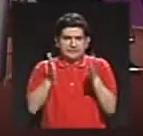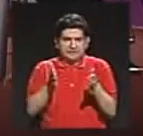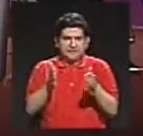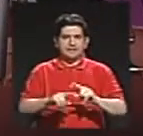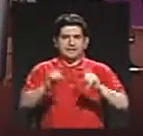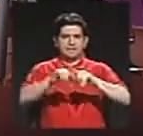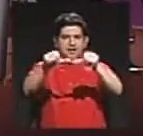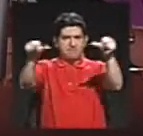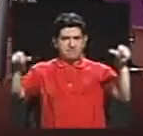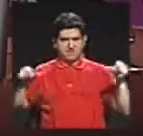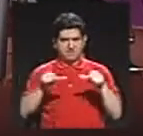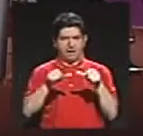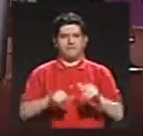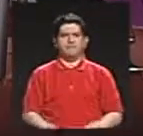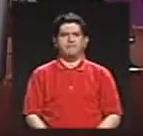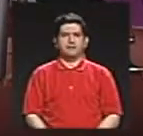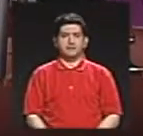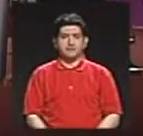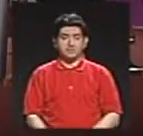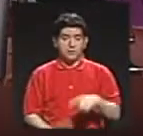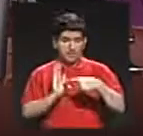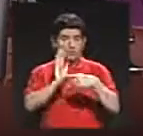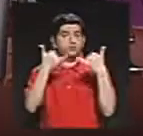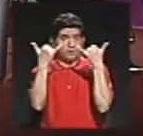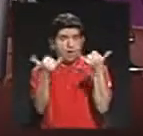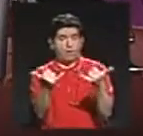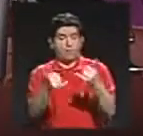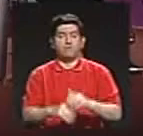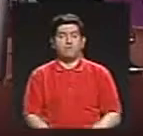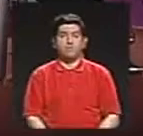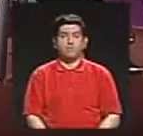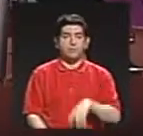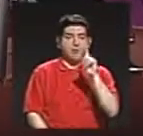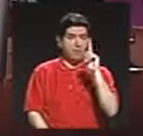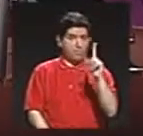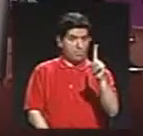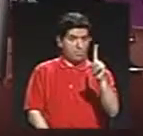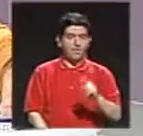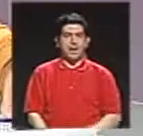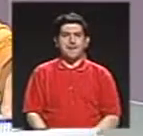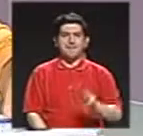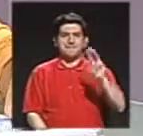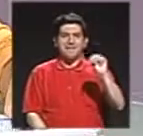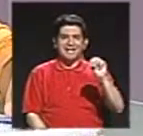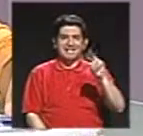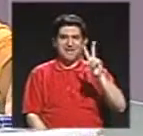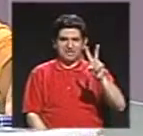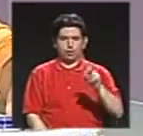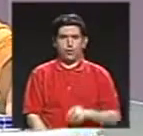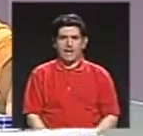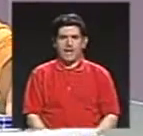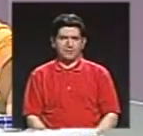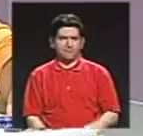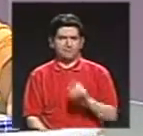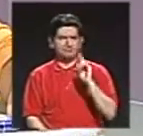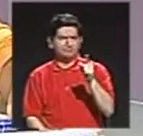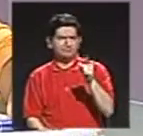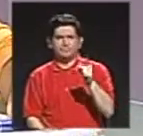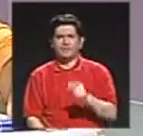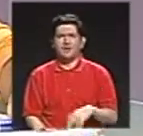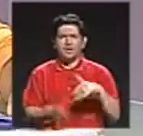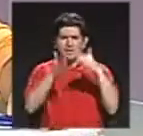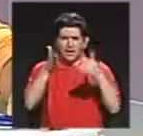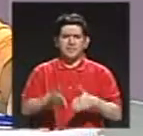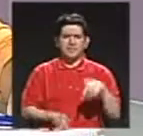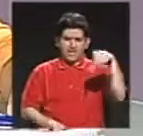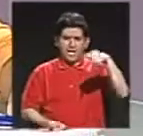en diferentes ámbitos y para ello procedo a presentársela una de ellas es Victoria Marisa Victoria es